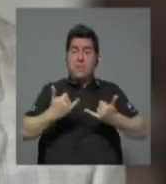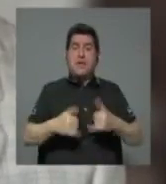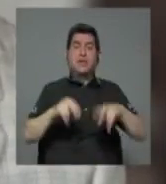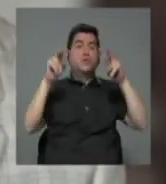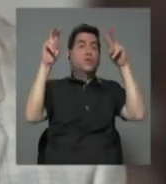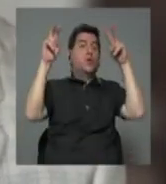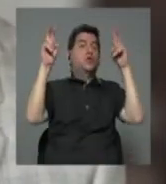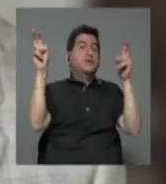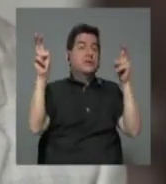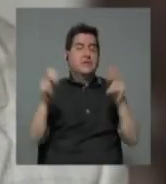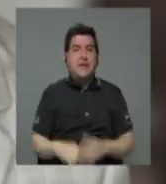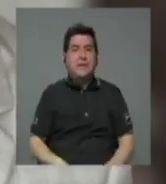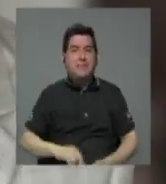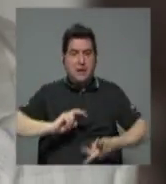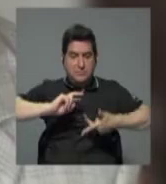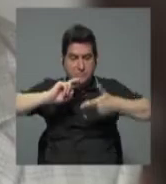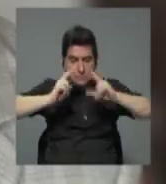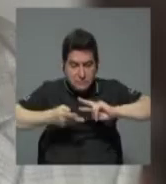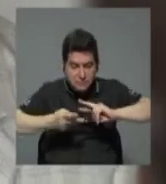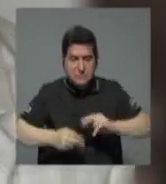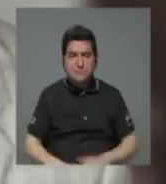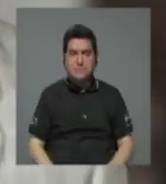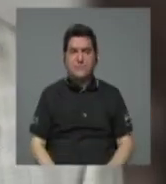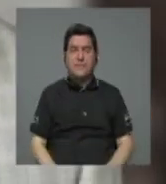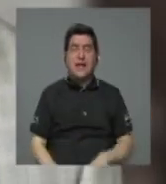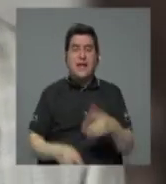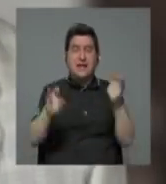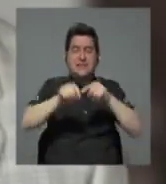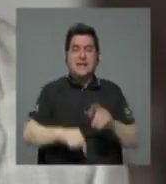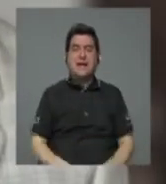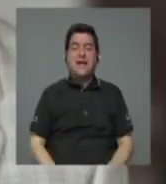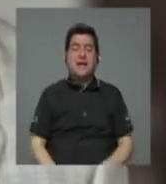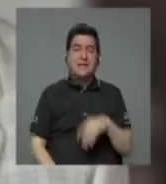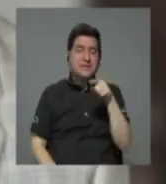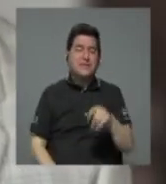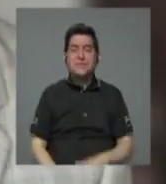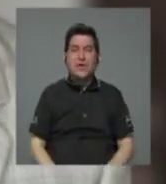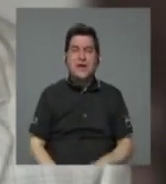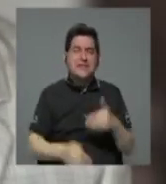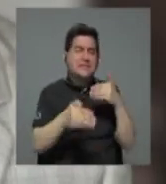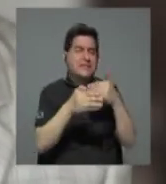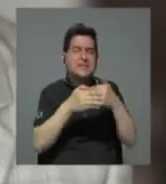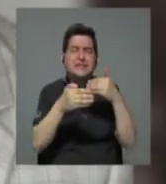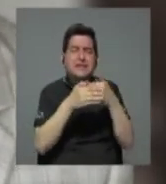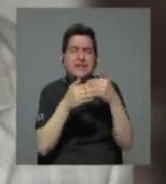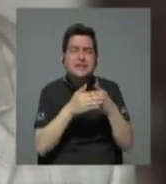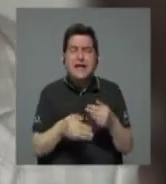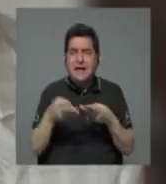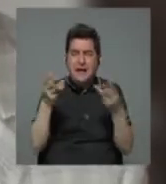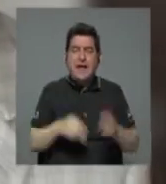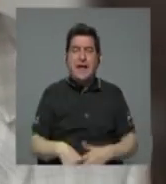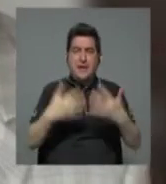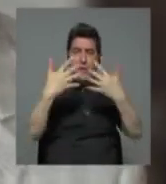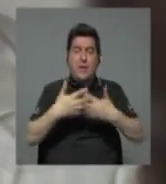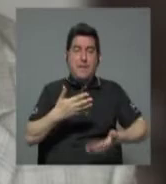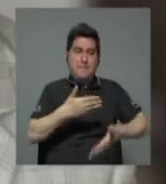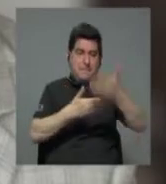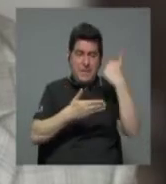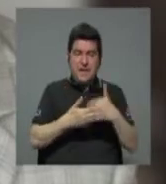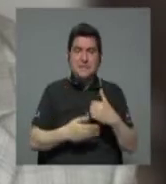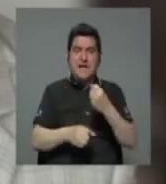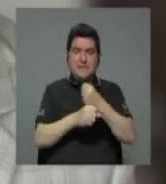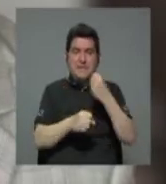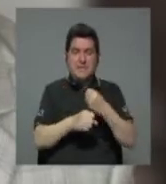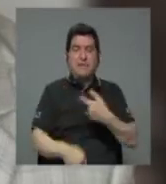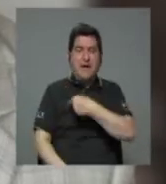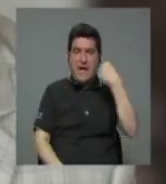tema más bien inverso, que se llama el nearshoring. Y entonces es donde tenemos empresas que antes operaban en la región